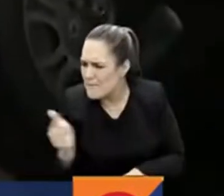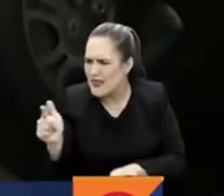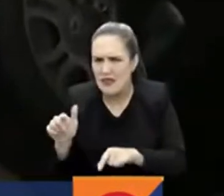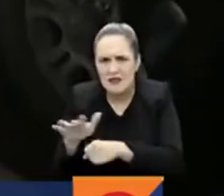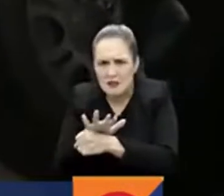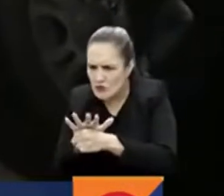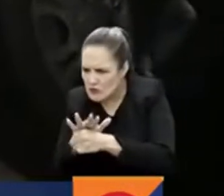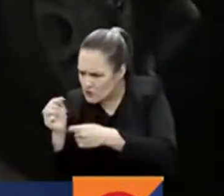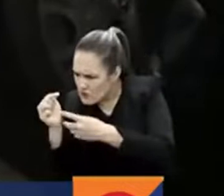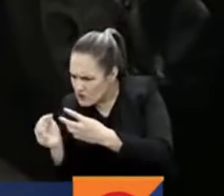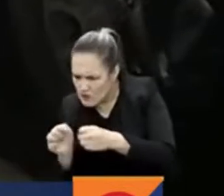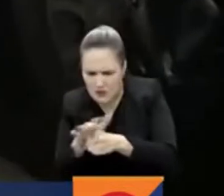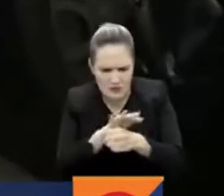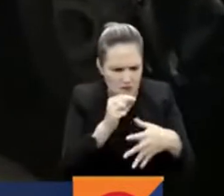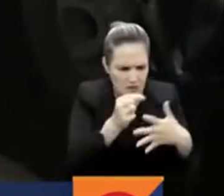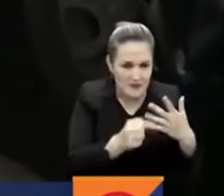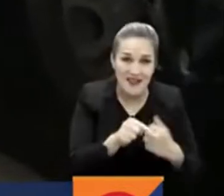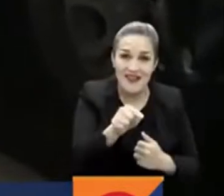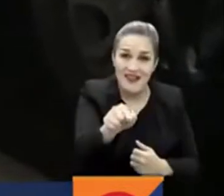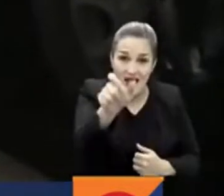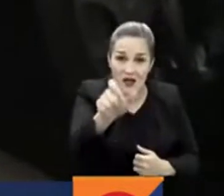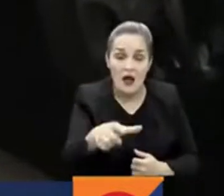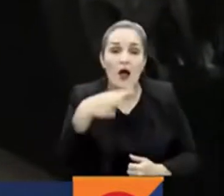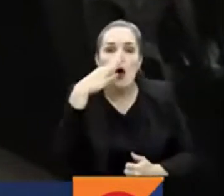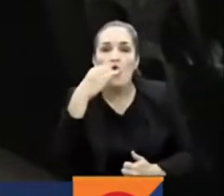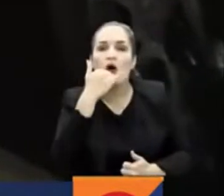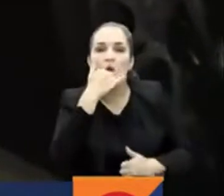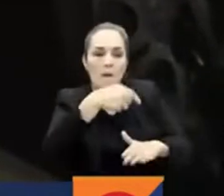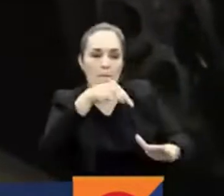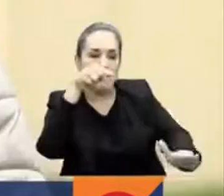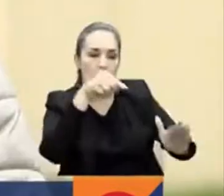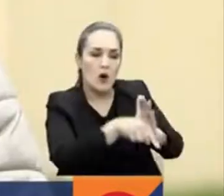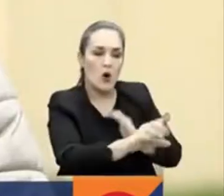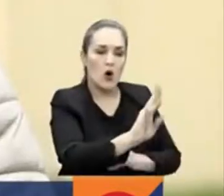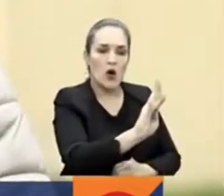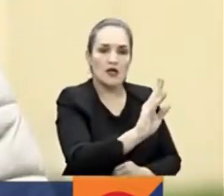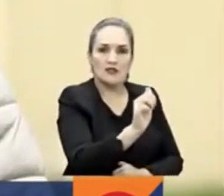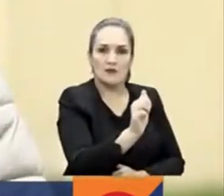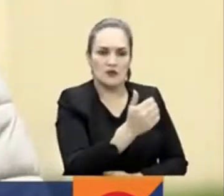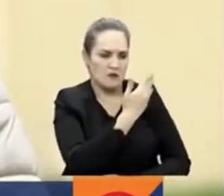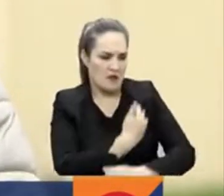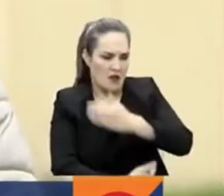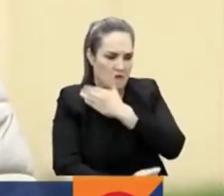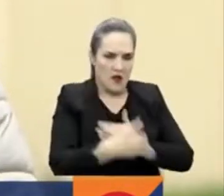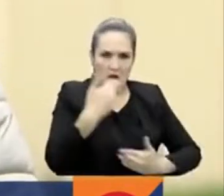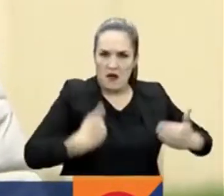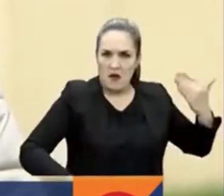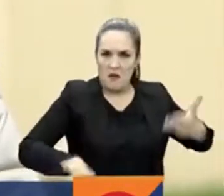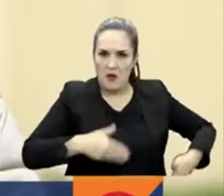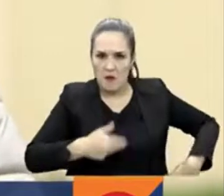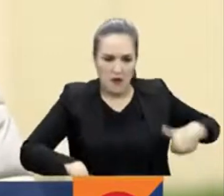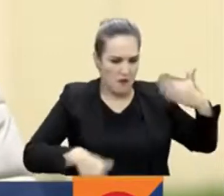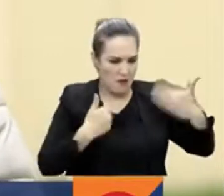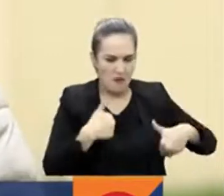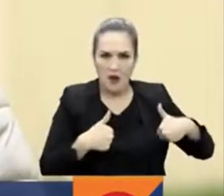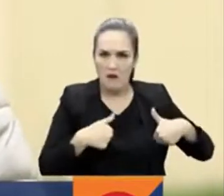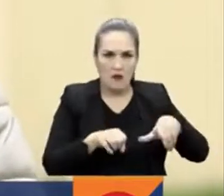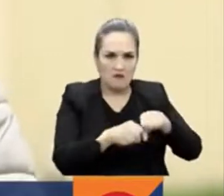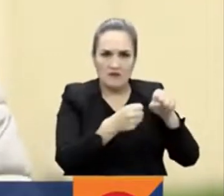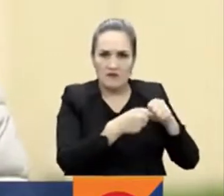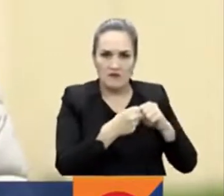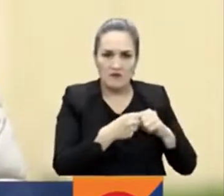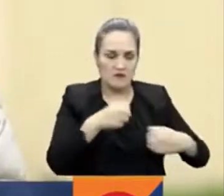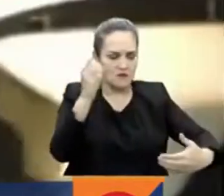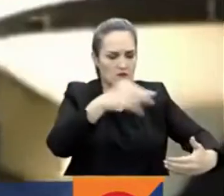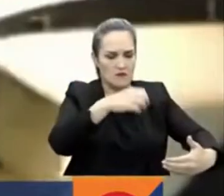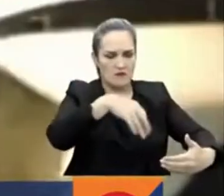mismo. Asesina a su esposa y la desmembra y los restos los empacó de una manera